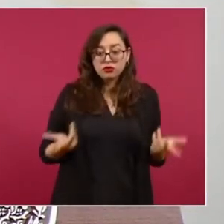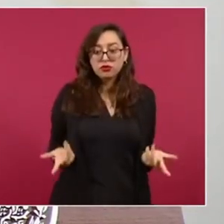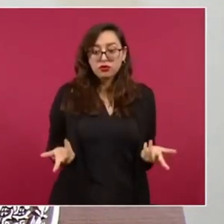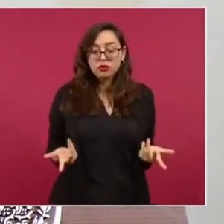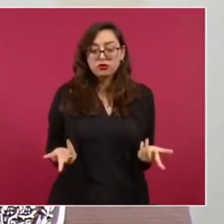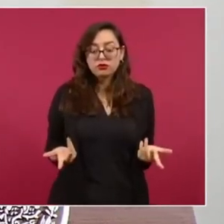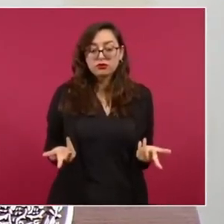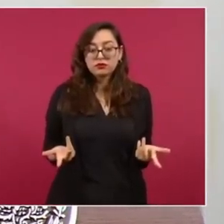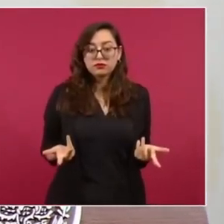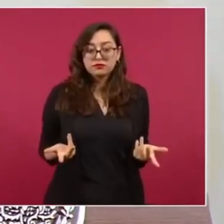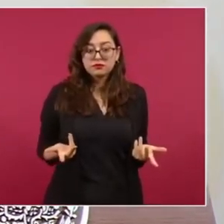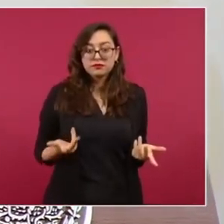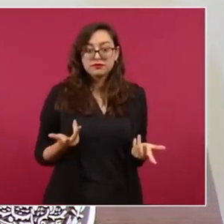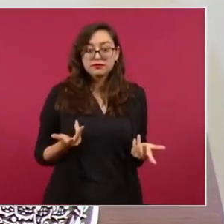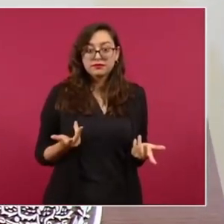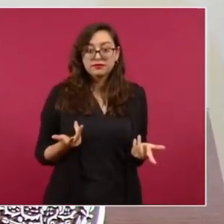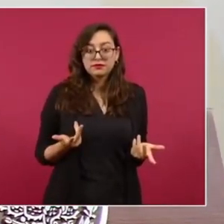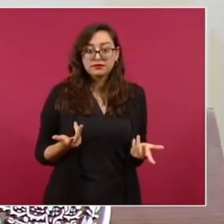el huachicol.